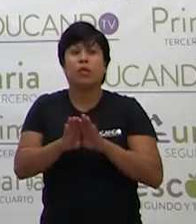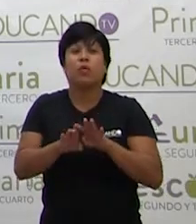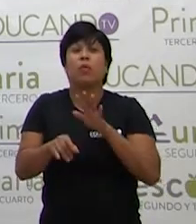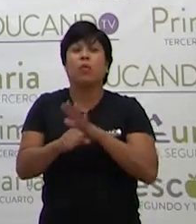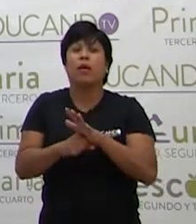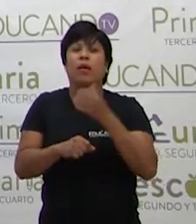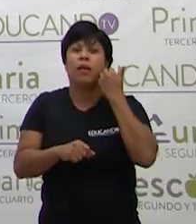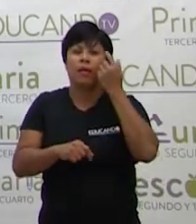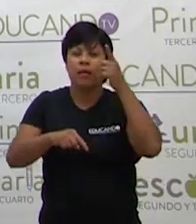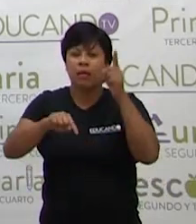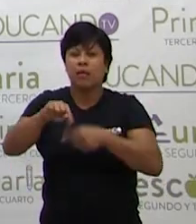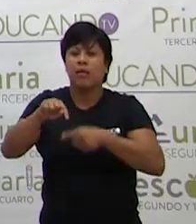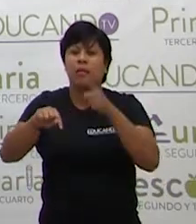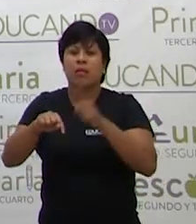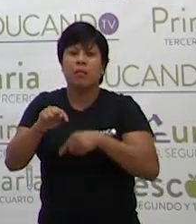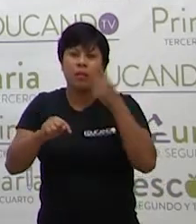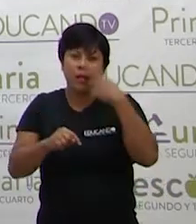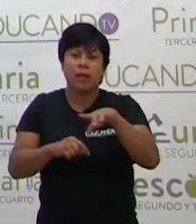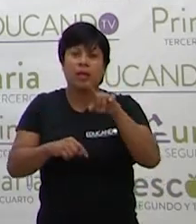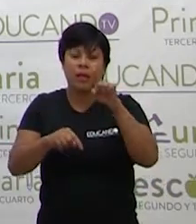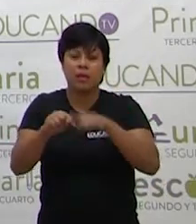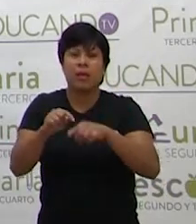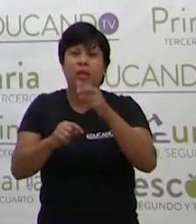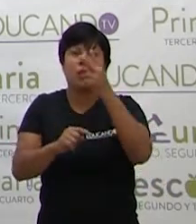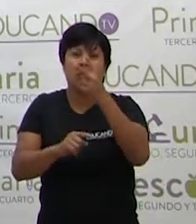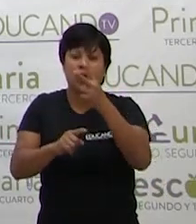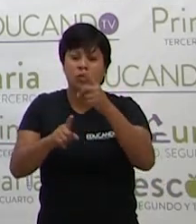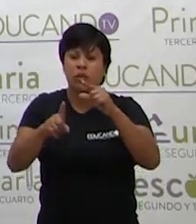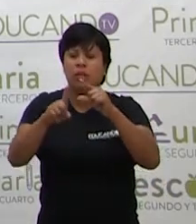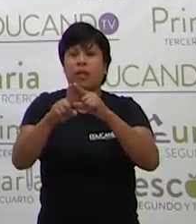quitaríamos para que queden dos triángulos equiláteros?